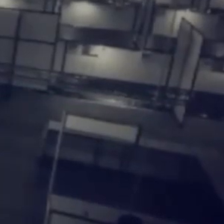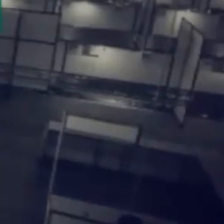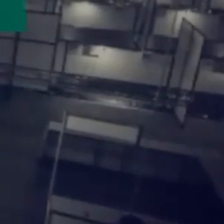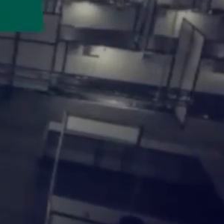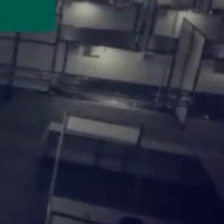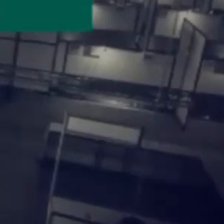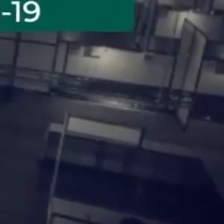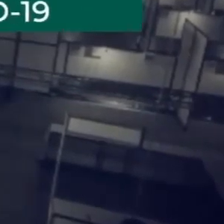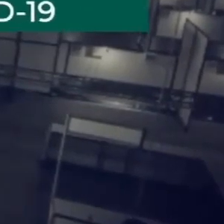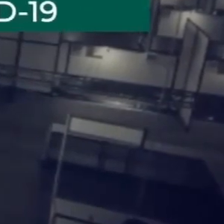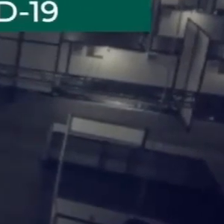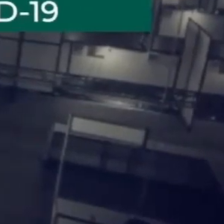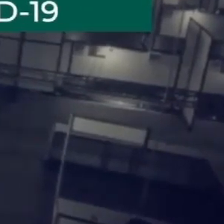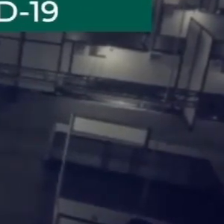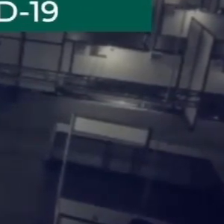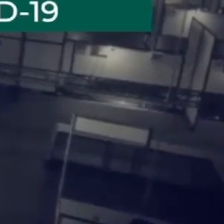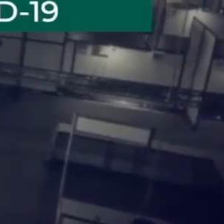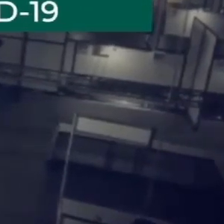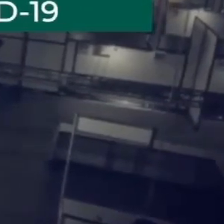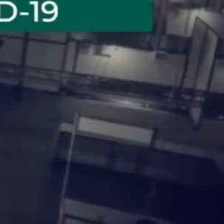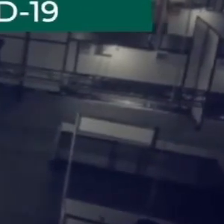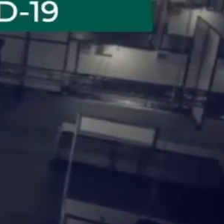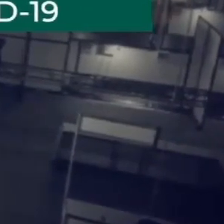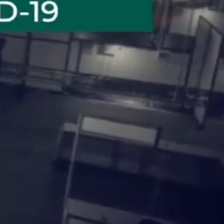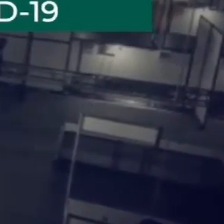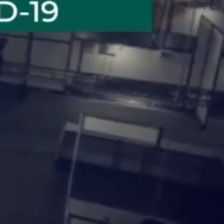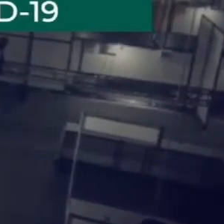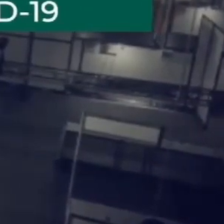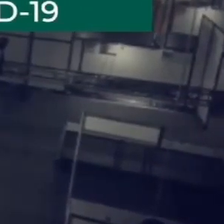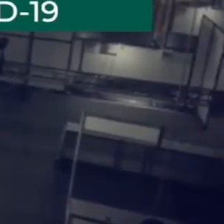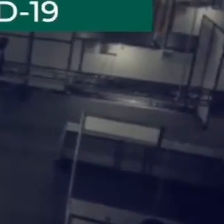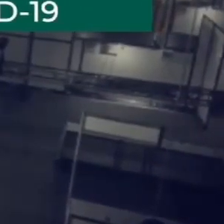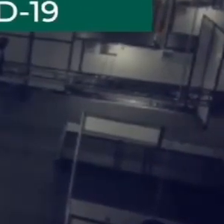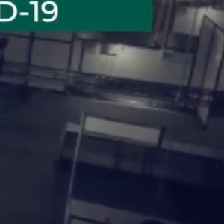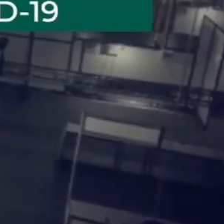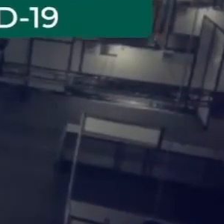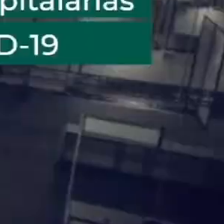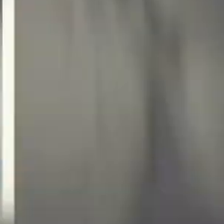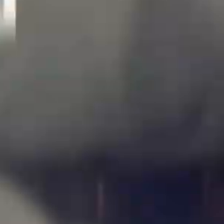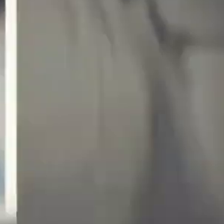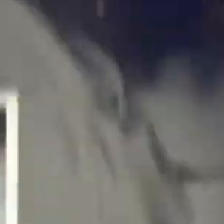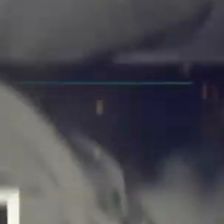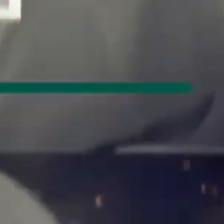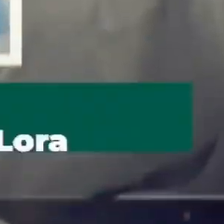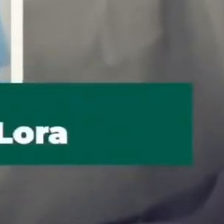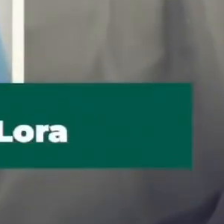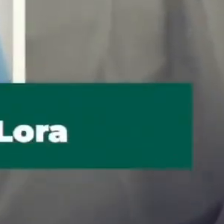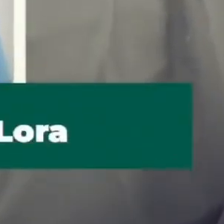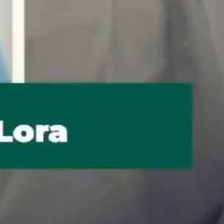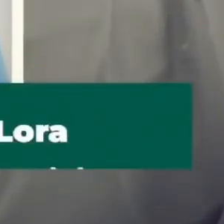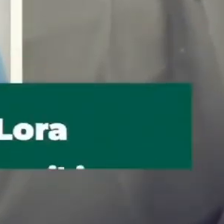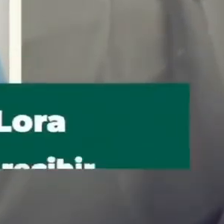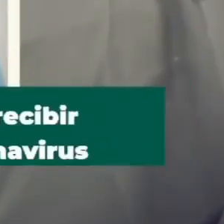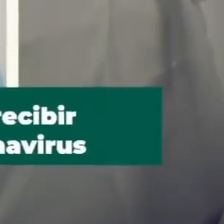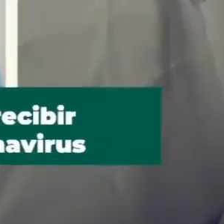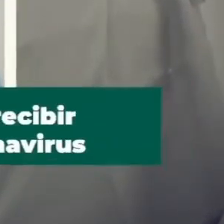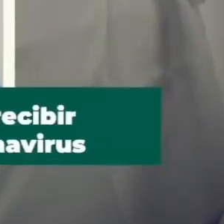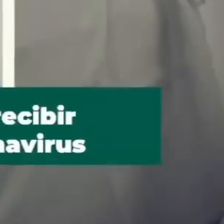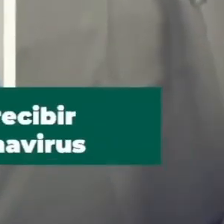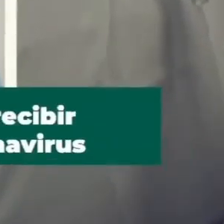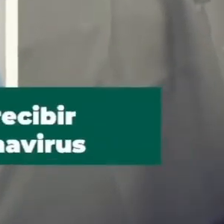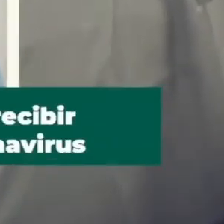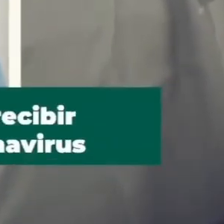reconvierte 20,000 camas y habilita 16 unidades hospitalarias móviles para la atención del COVID-19. María del Rosario Lora fue la